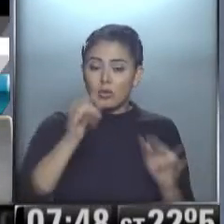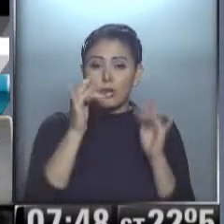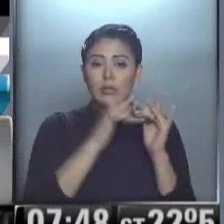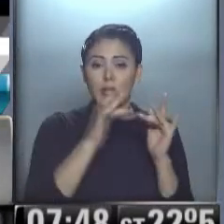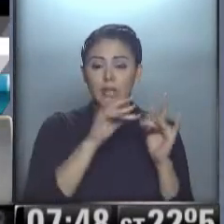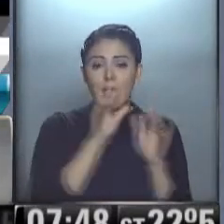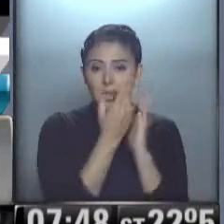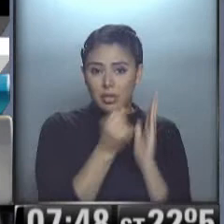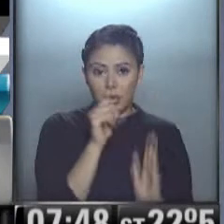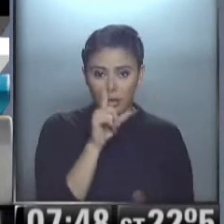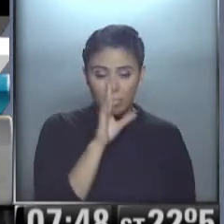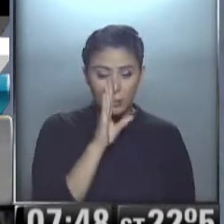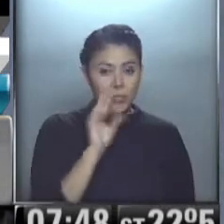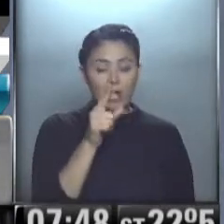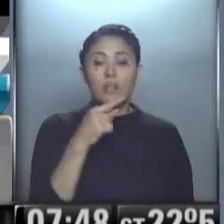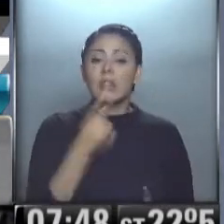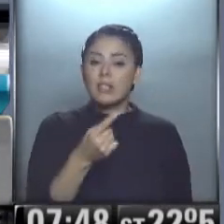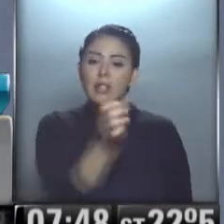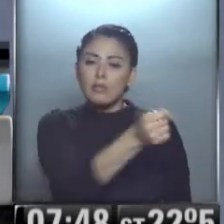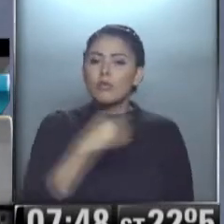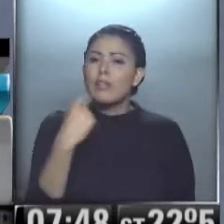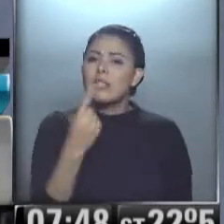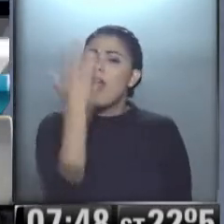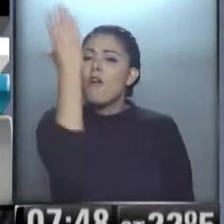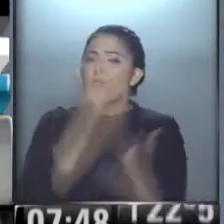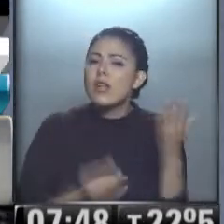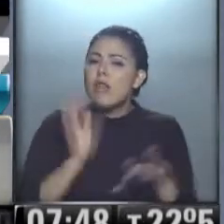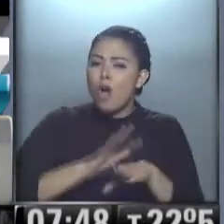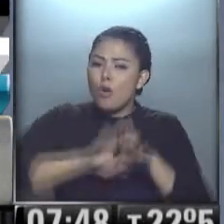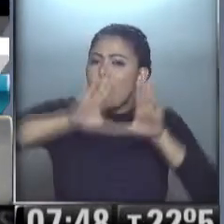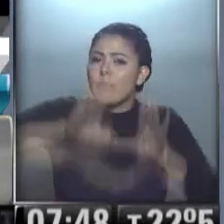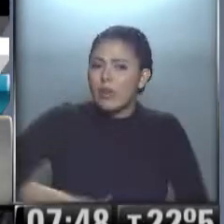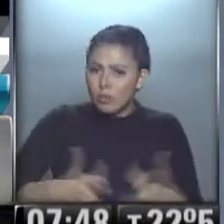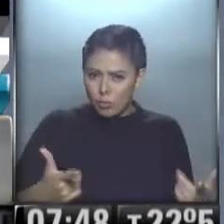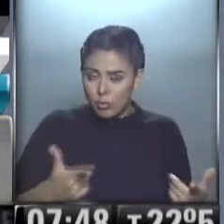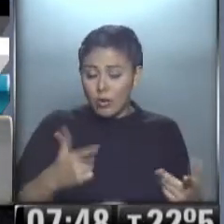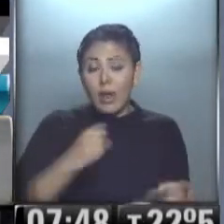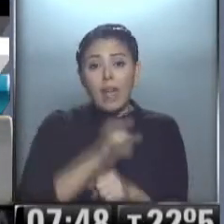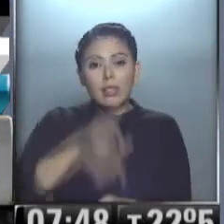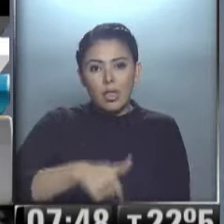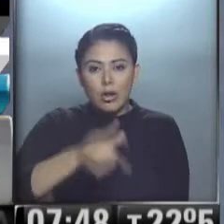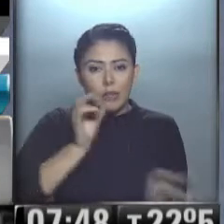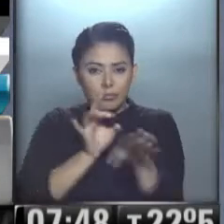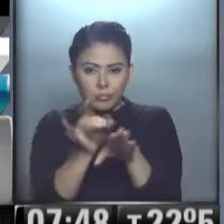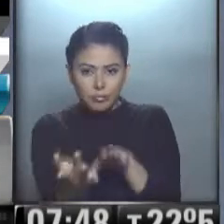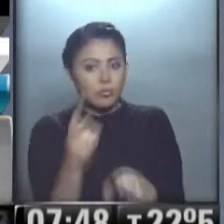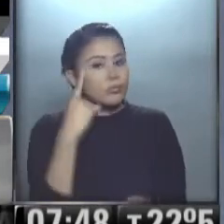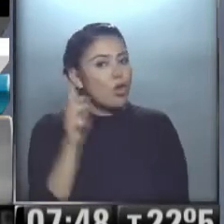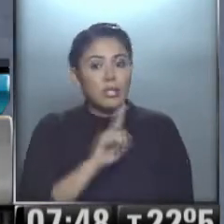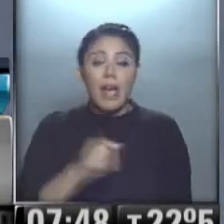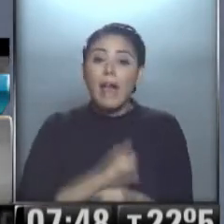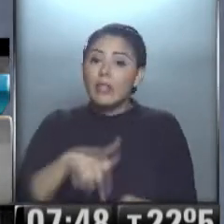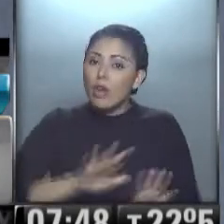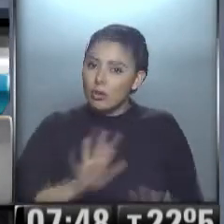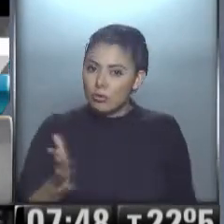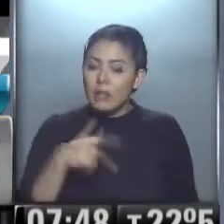diario The New York Post. Aunque el motorman dijo que hubo una falla en los frenos de la formación, las causas del siniestro se desconocen por ahora. La